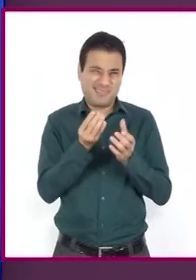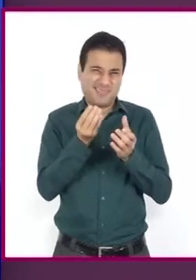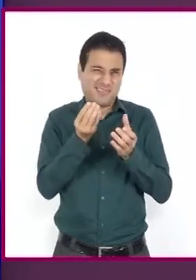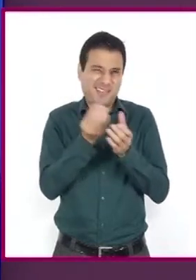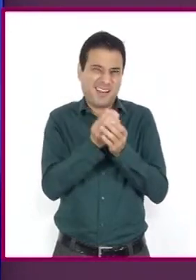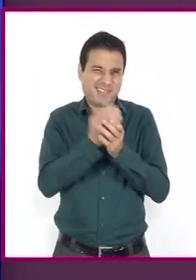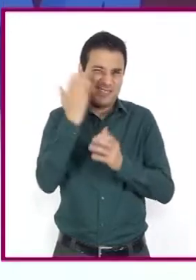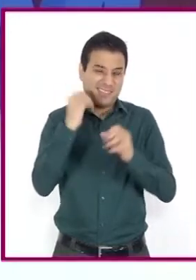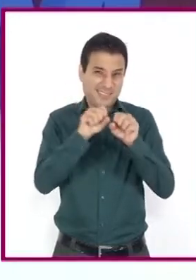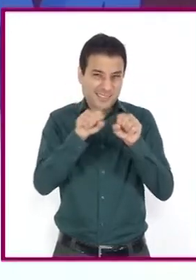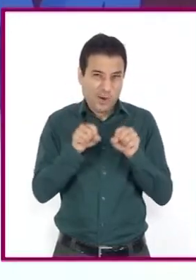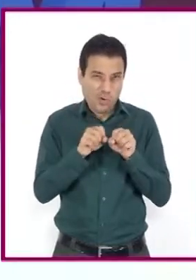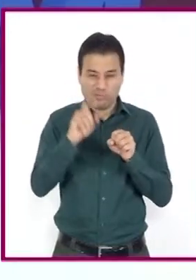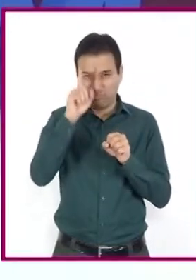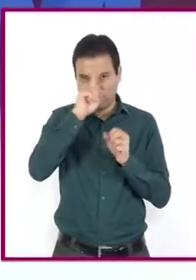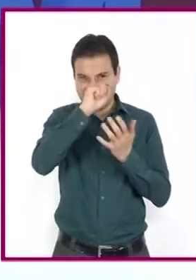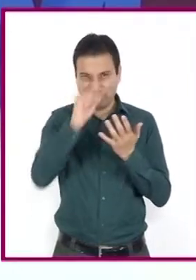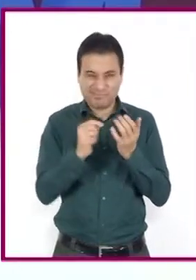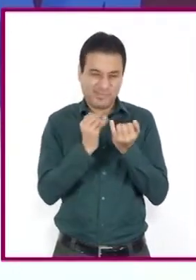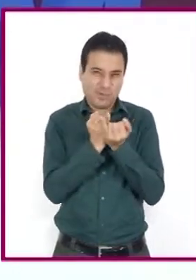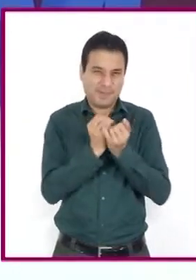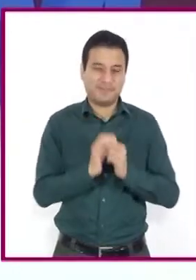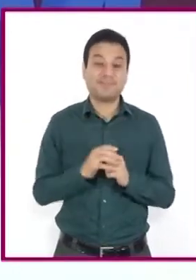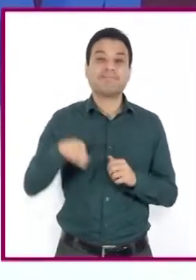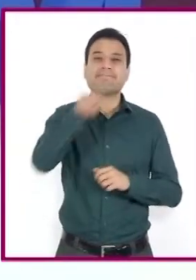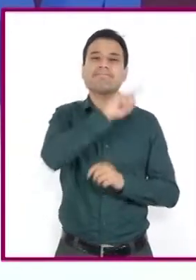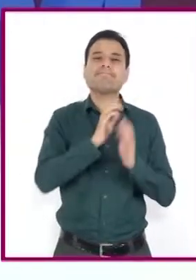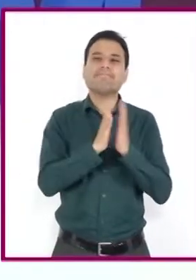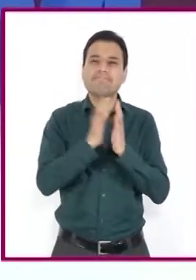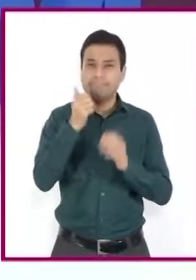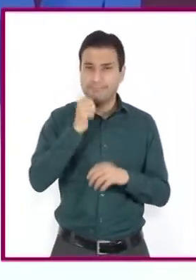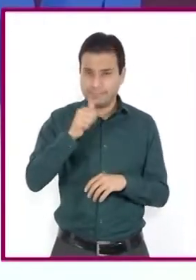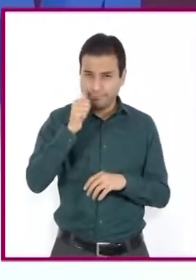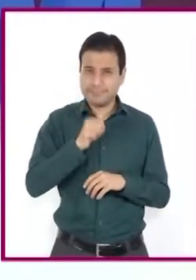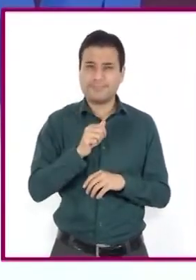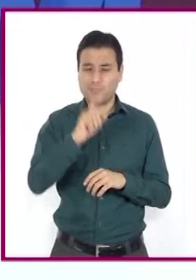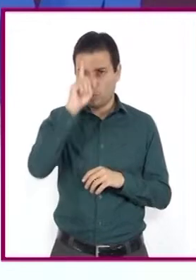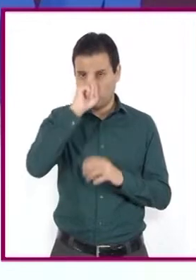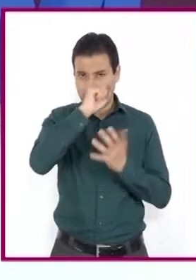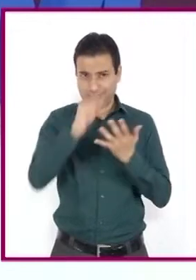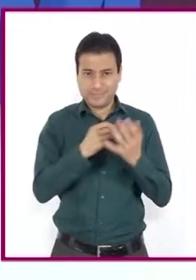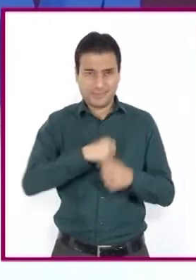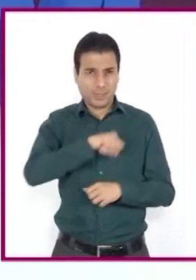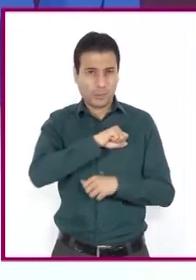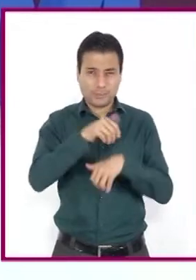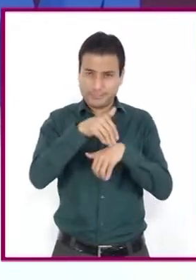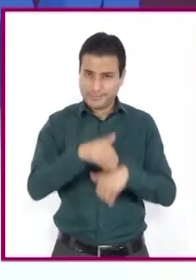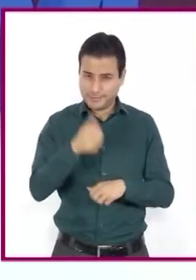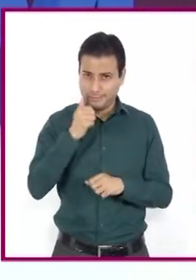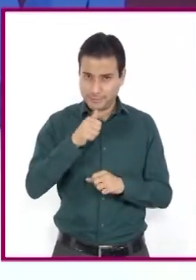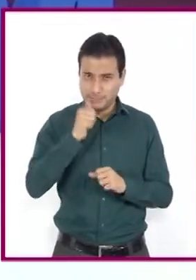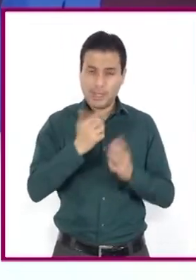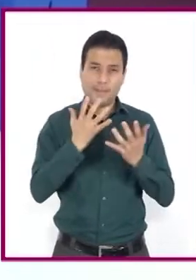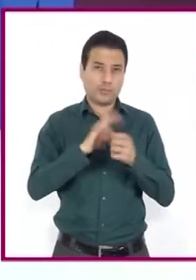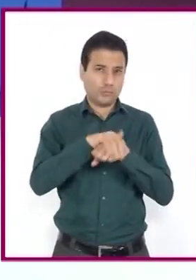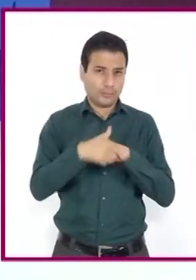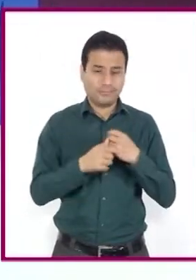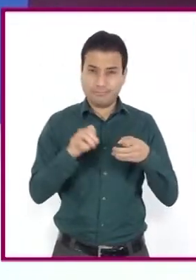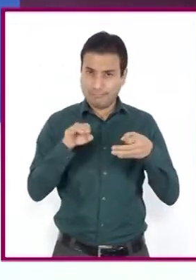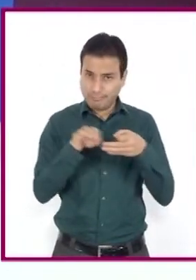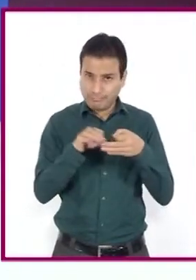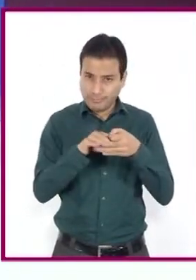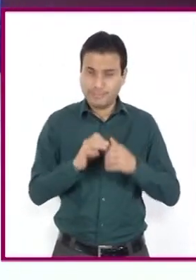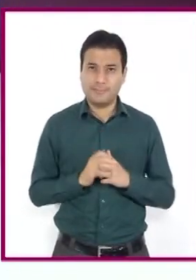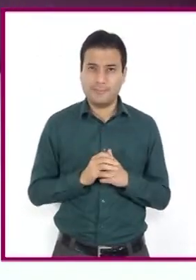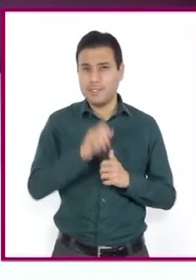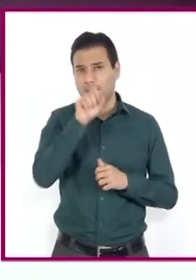la importancia de mantener en todo momento buenas medidas de higiene y salud, como lavarnos las manos constantemente